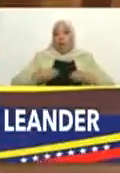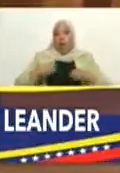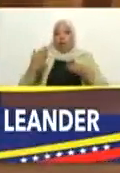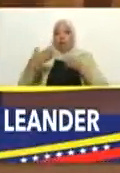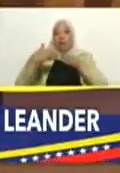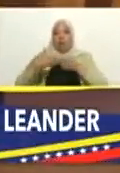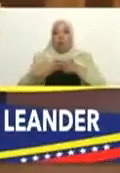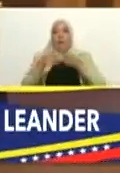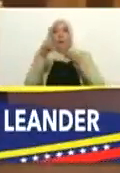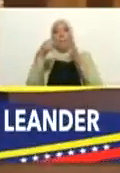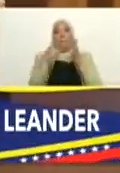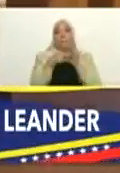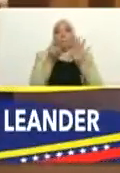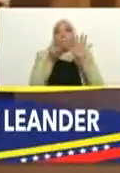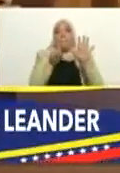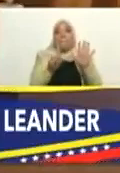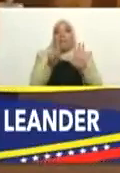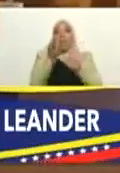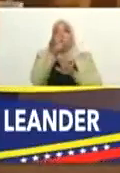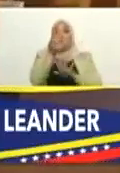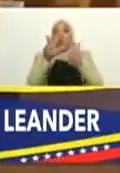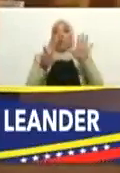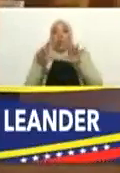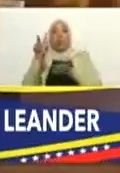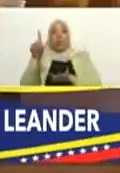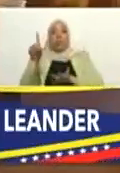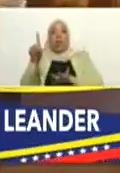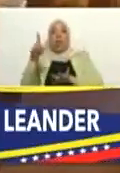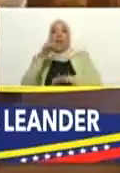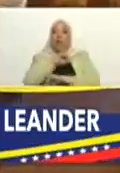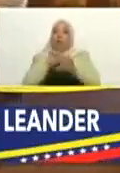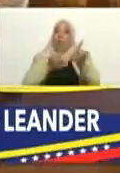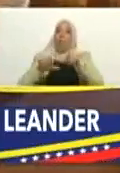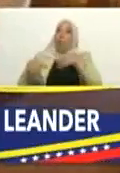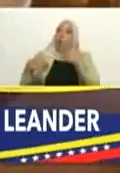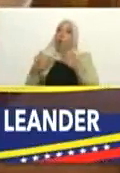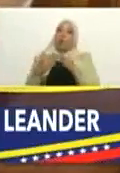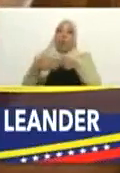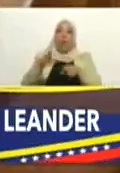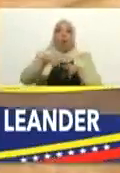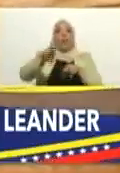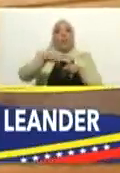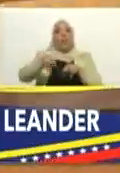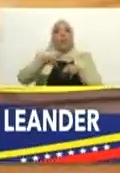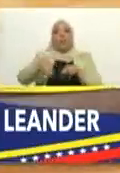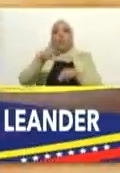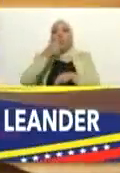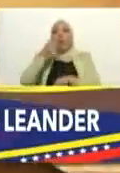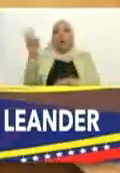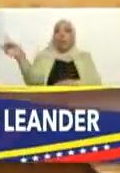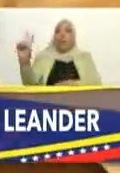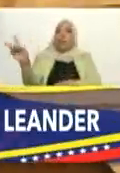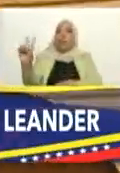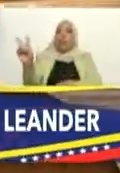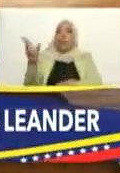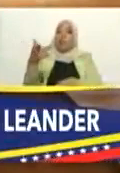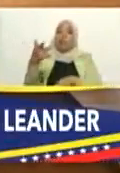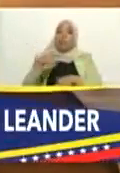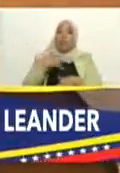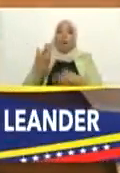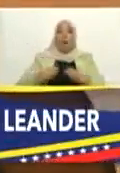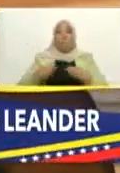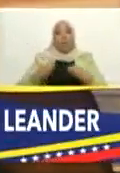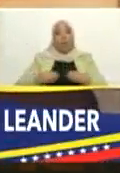vida en 1806. En el segundo piso, la segunda cubierta, que todas y todos los niños, las niñas, las venezolanos y los venezolanos, los extranjeros